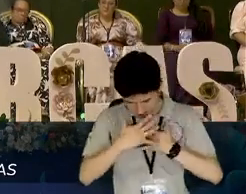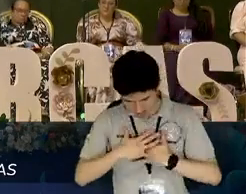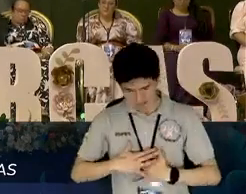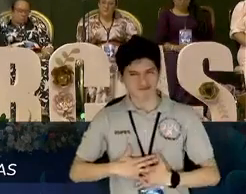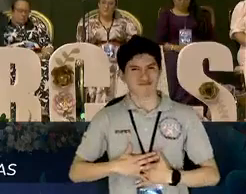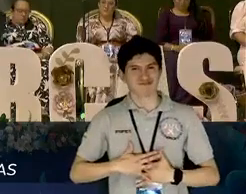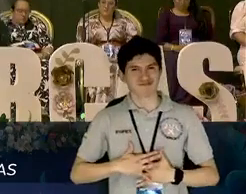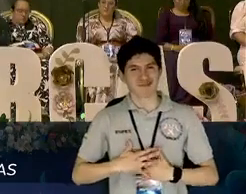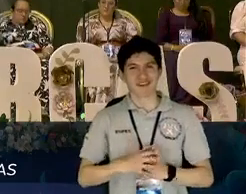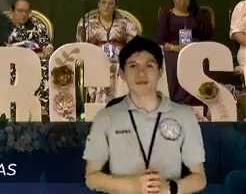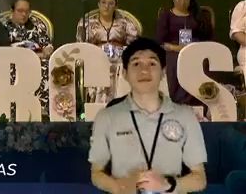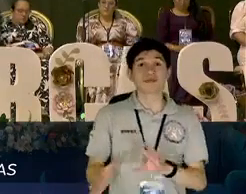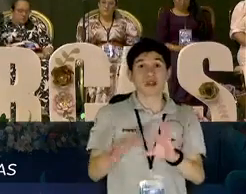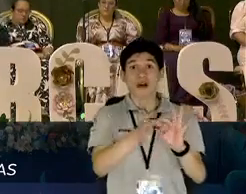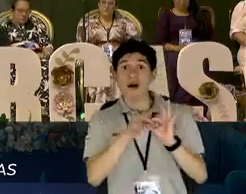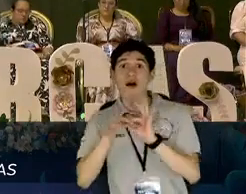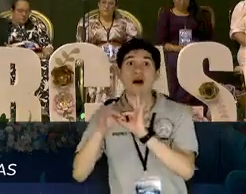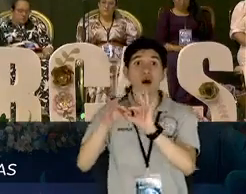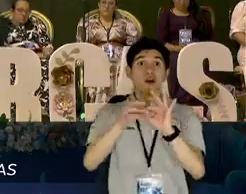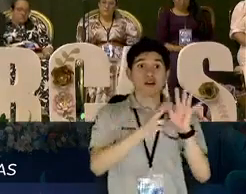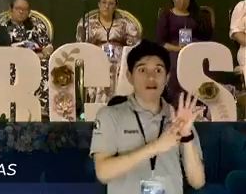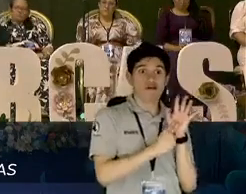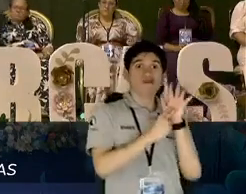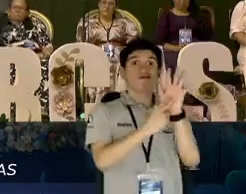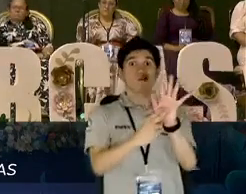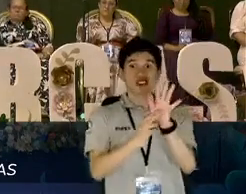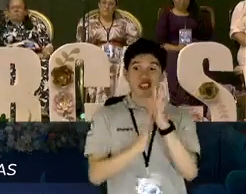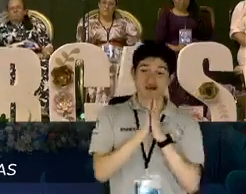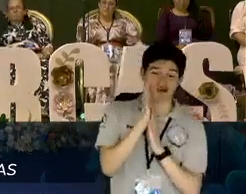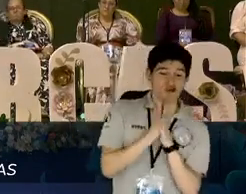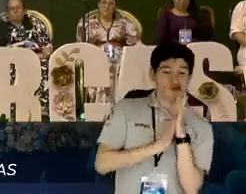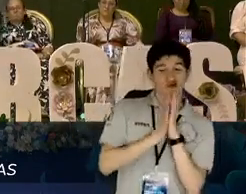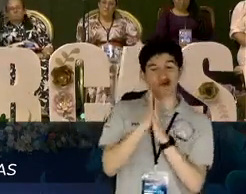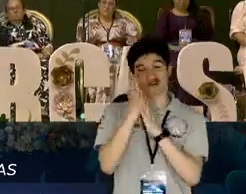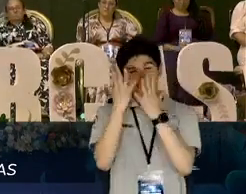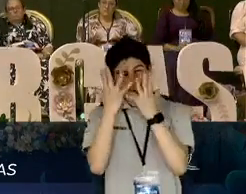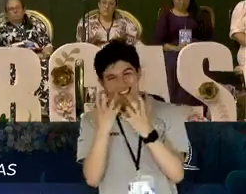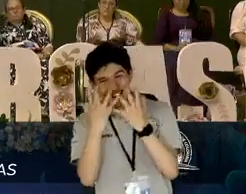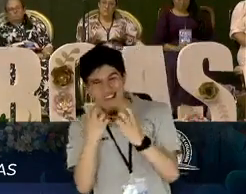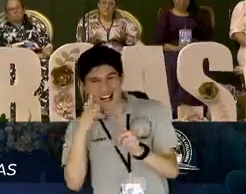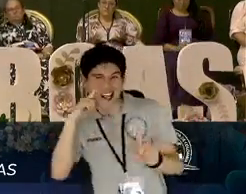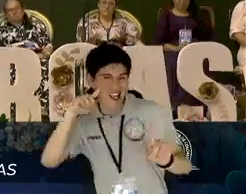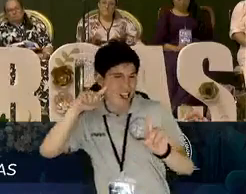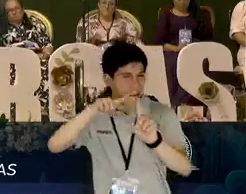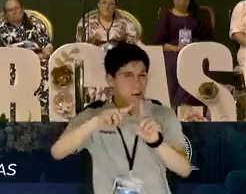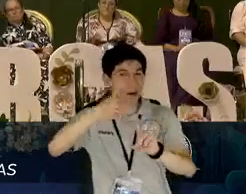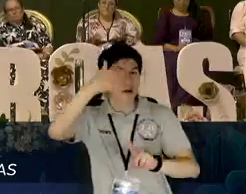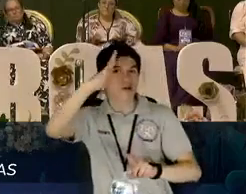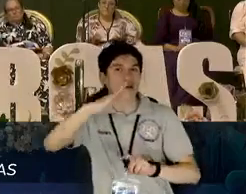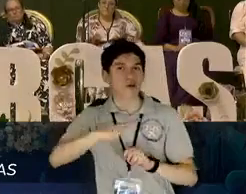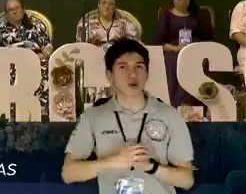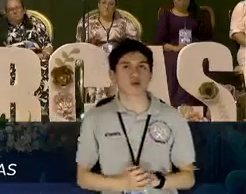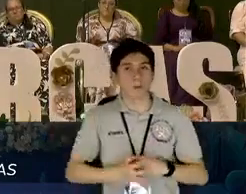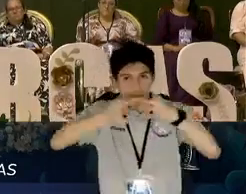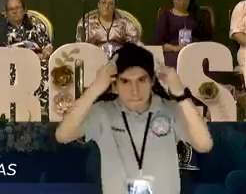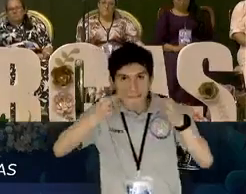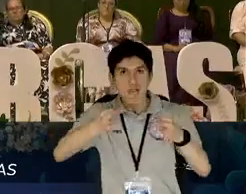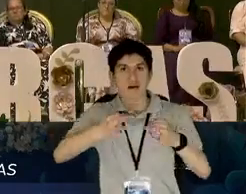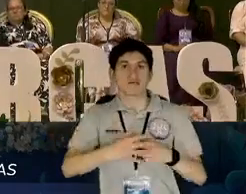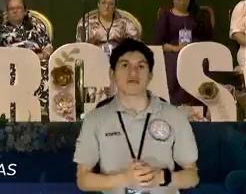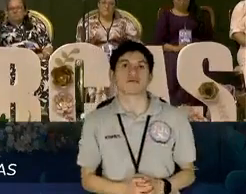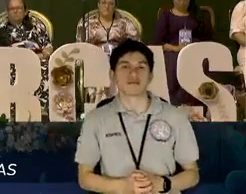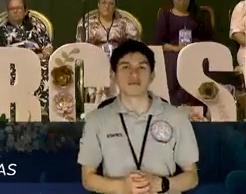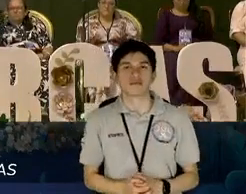entonces refleja el anhelo, el corazón de Dios, el propósito de Dios, ¿verdad? Mas no